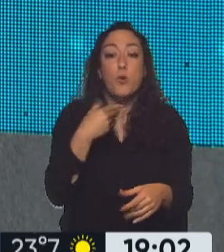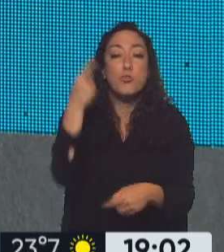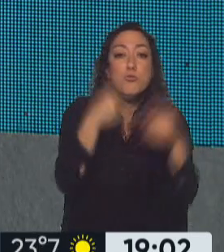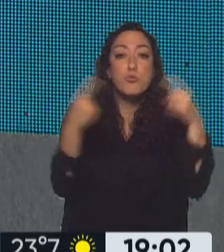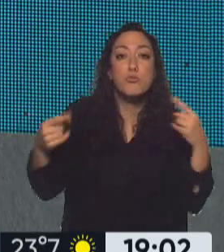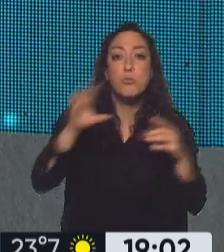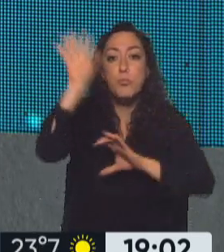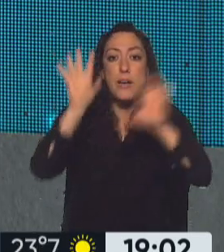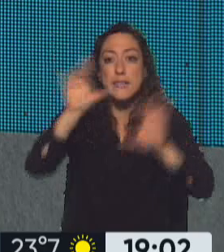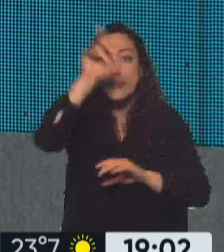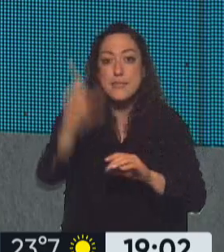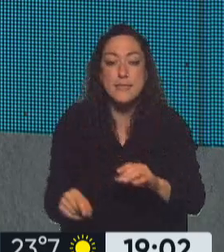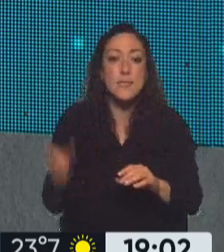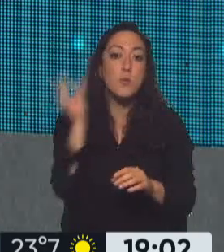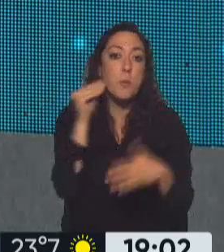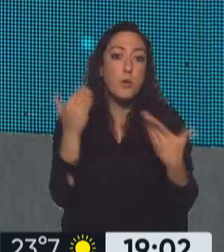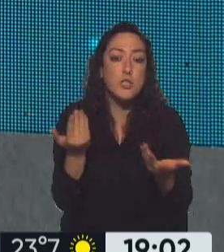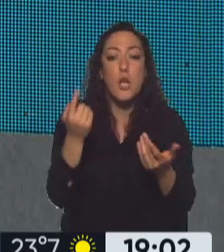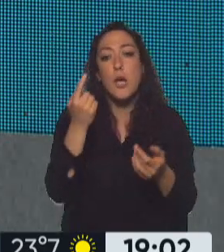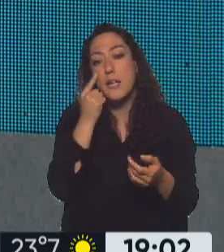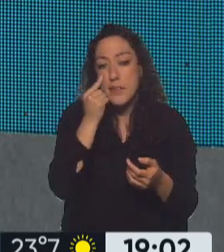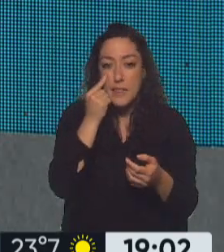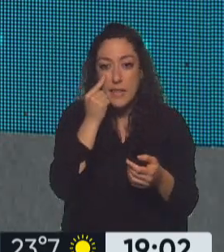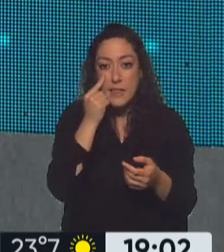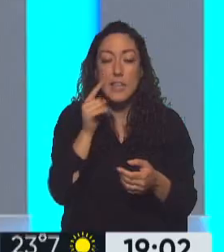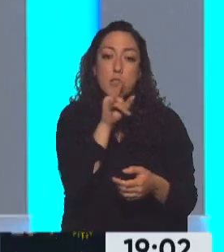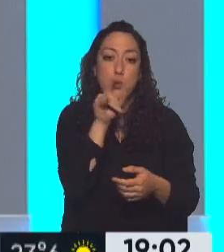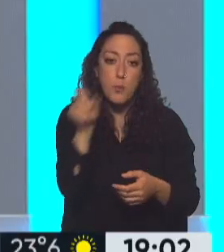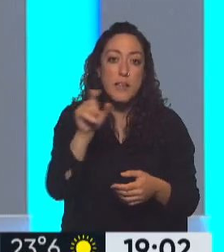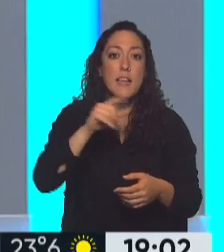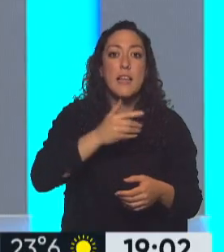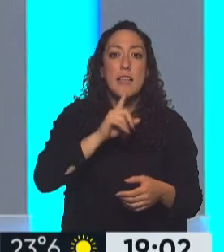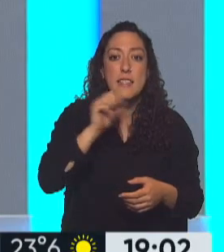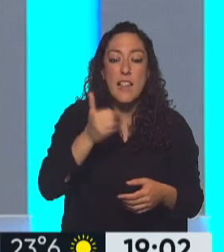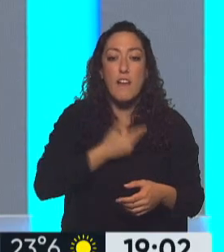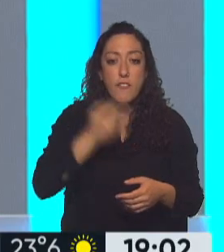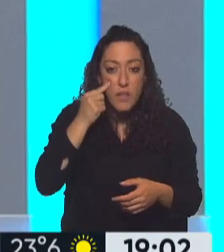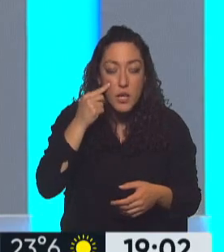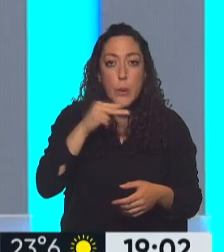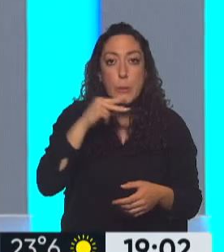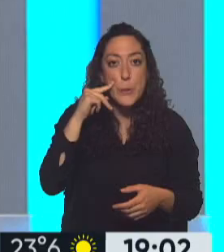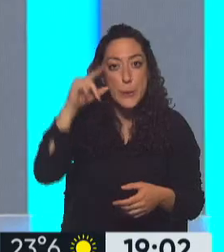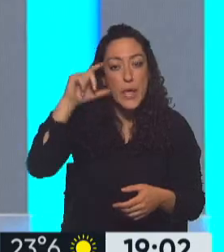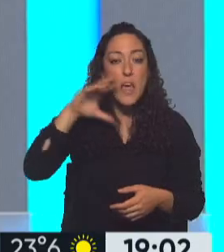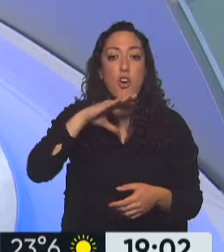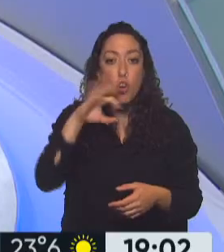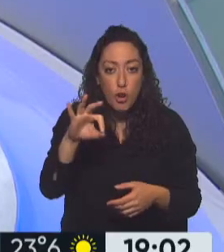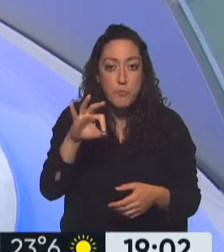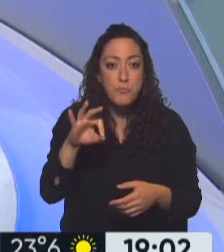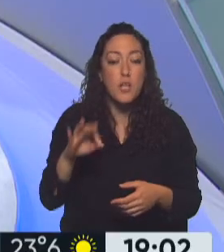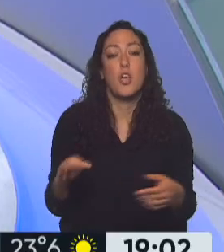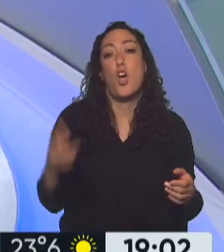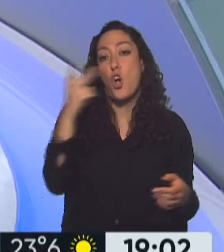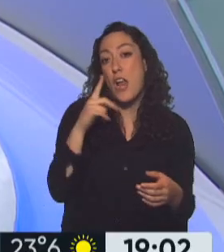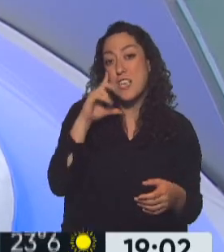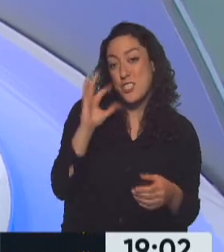país por eso le agradecemos mucho al intendente de tafi viejo tucumán Javier Noguera que nos visite hoy Gracias Javier gracias fel Aquí estamos cono tenos muchas